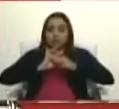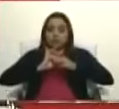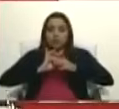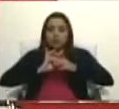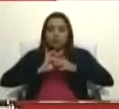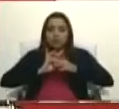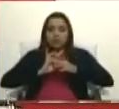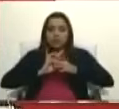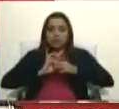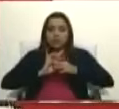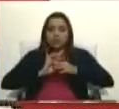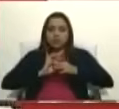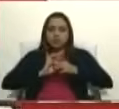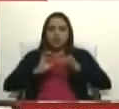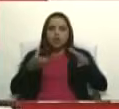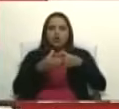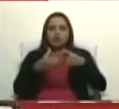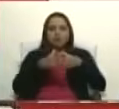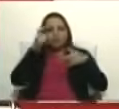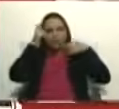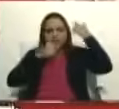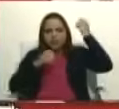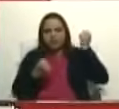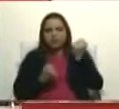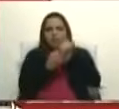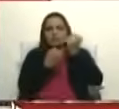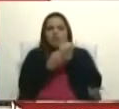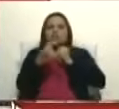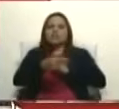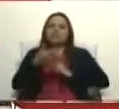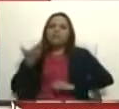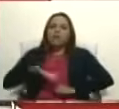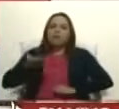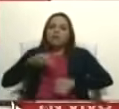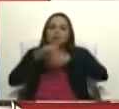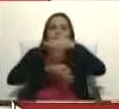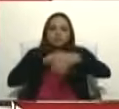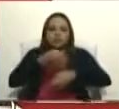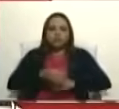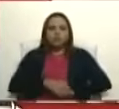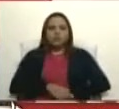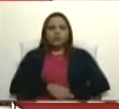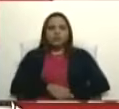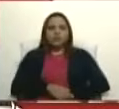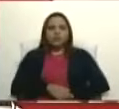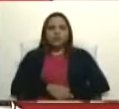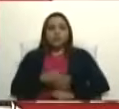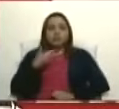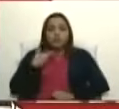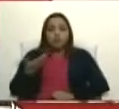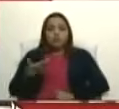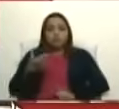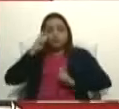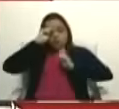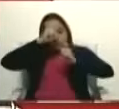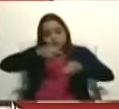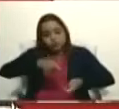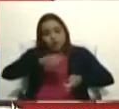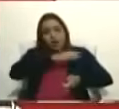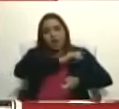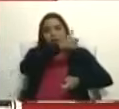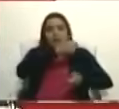las fuerzas chavistas también. Por eso es importante decirlo. Yo le hago un reconocimiento a los jefes de